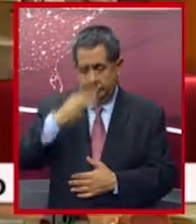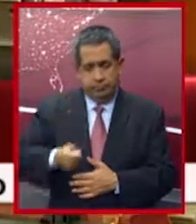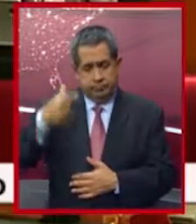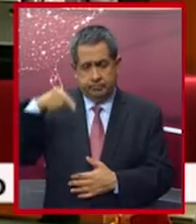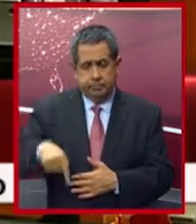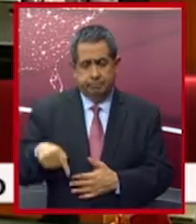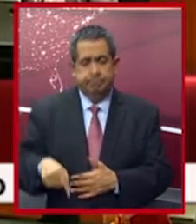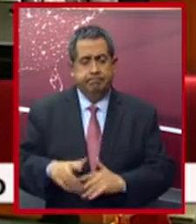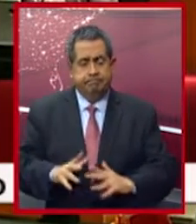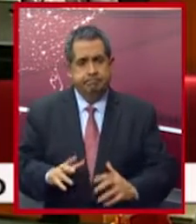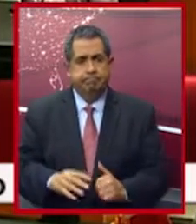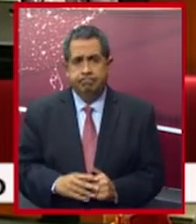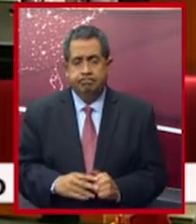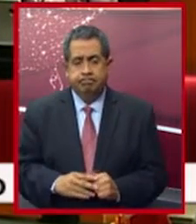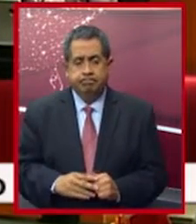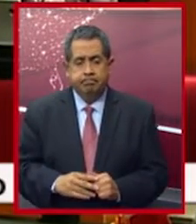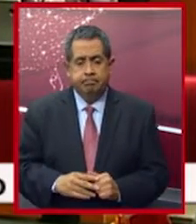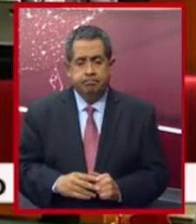Ya están